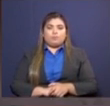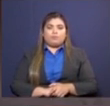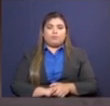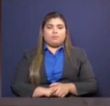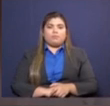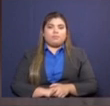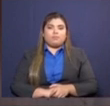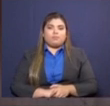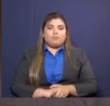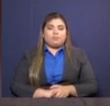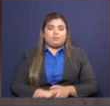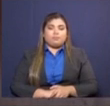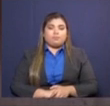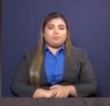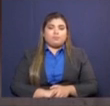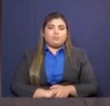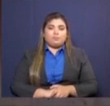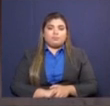En esta misma dirección,